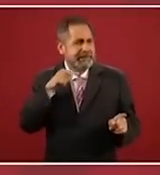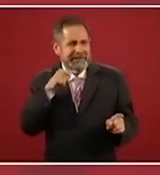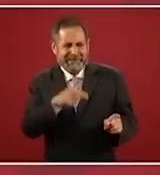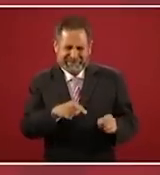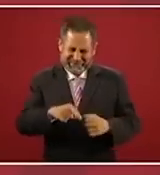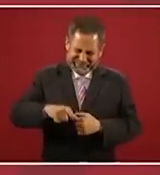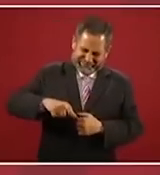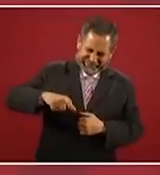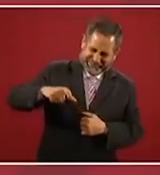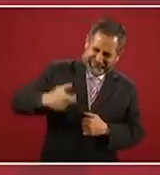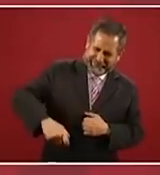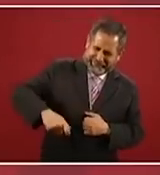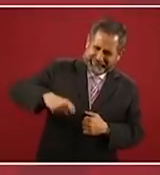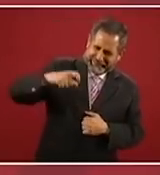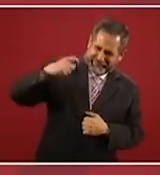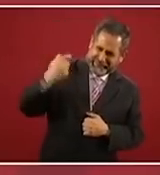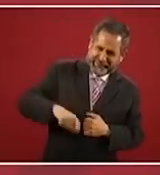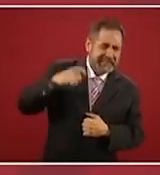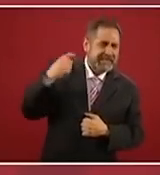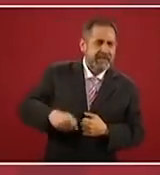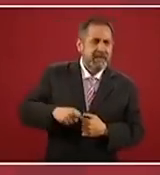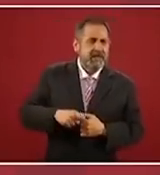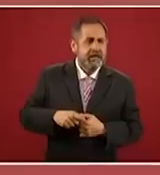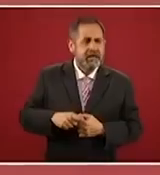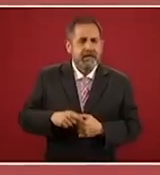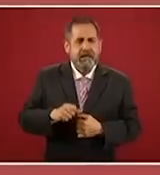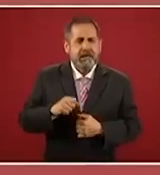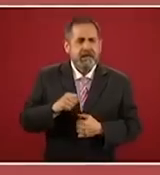con tanto dinero,